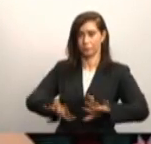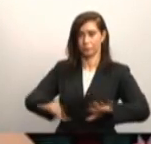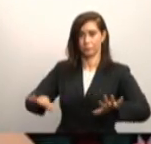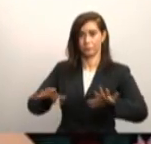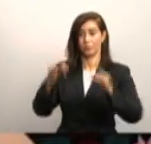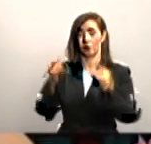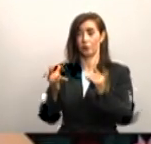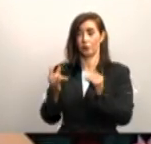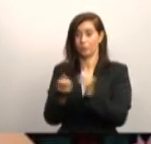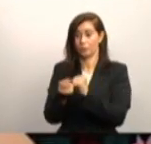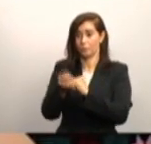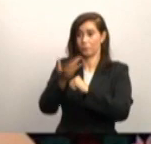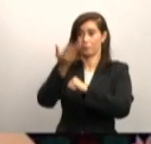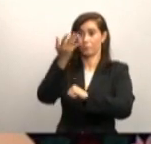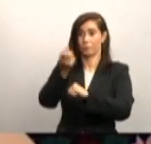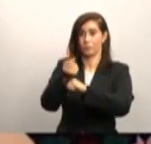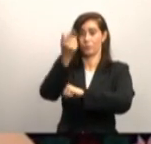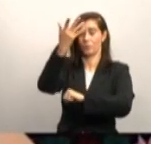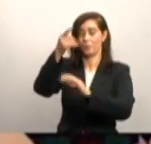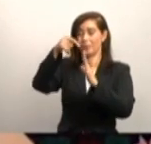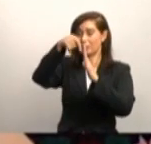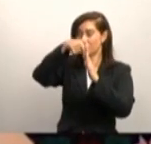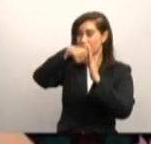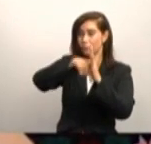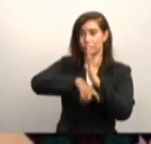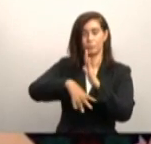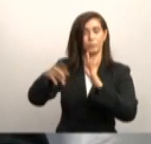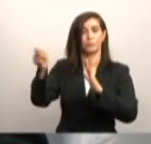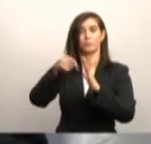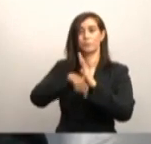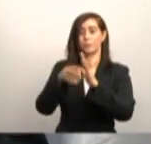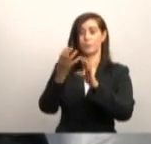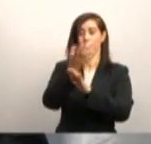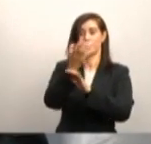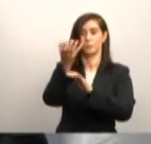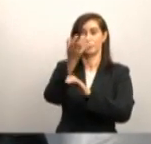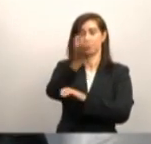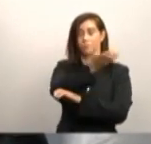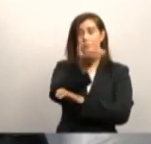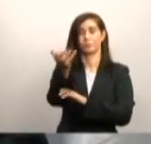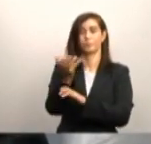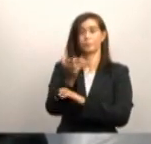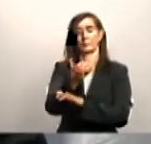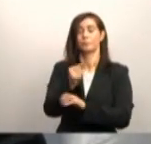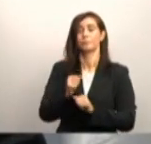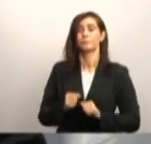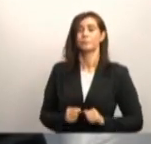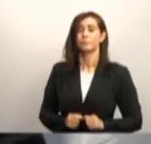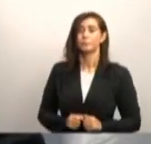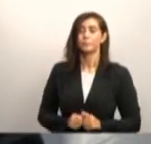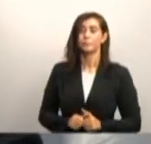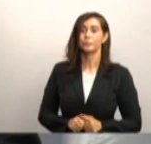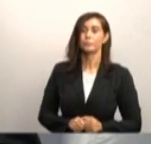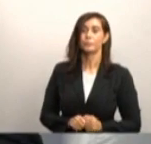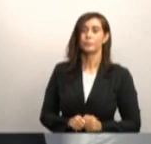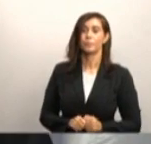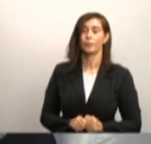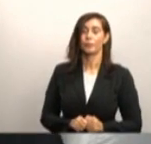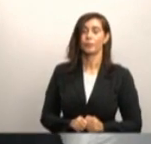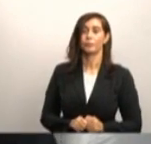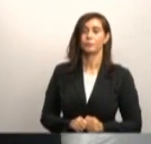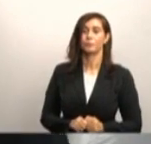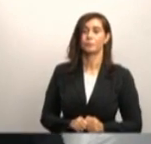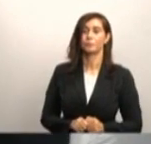que está tocando fondos. Por eso la profundidad de las llamaradas por el metano que allí se ha producido